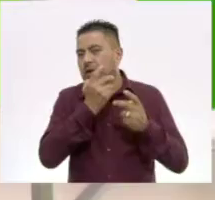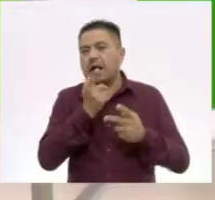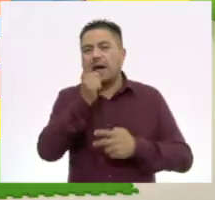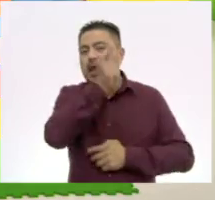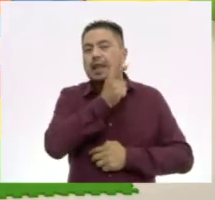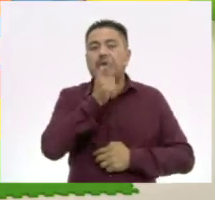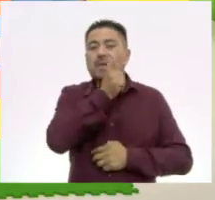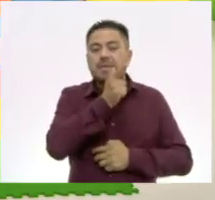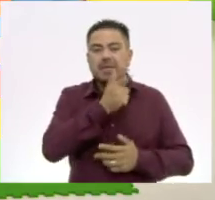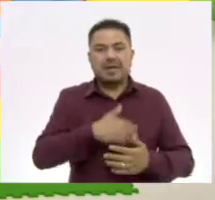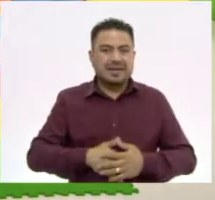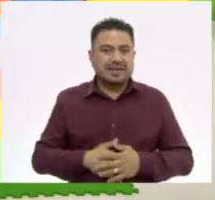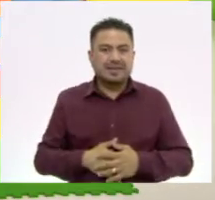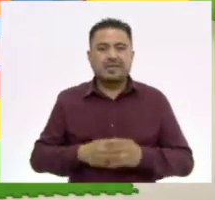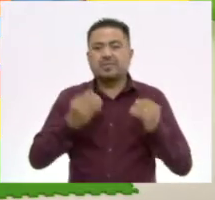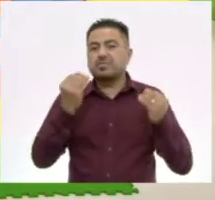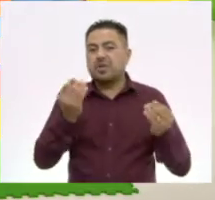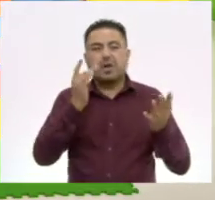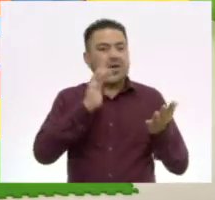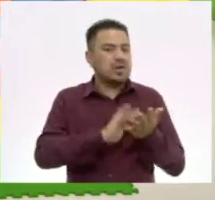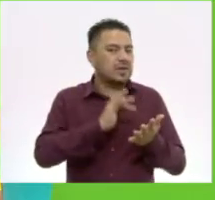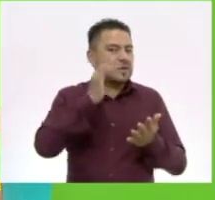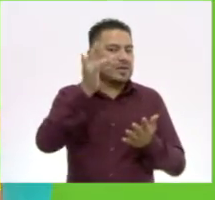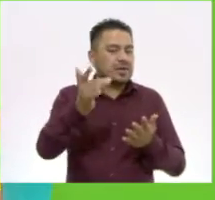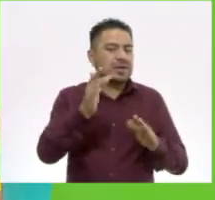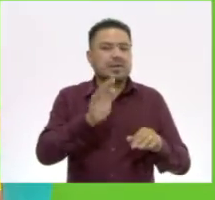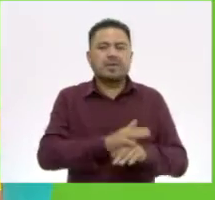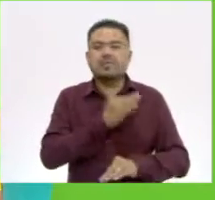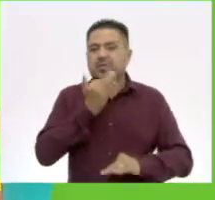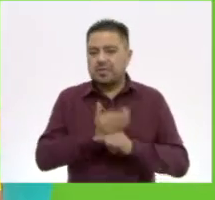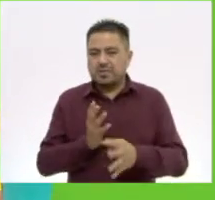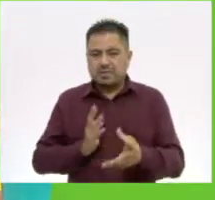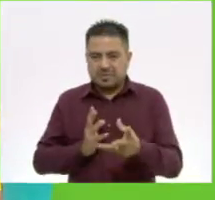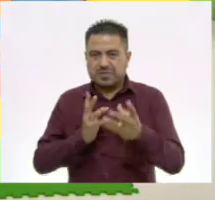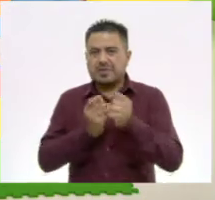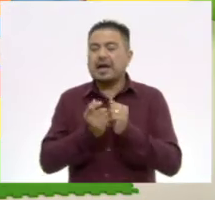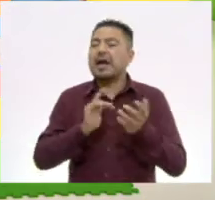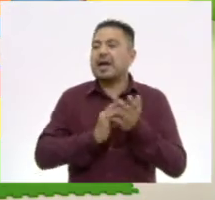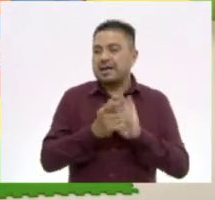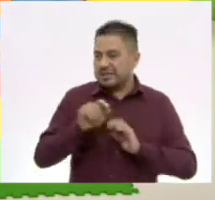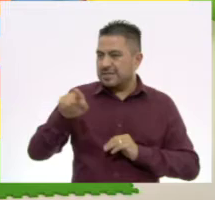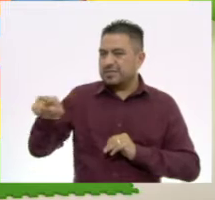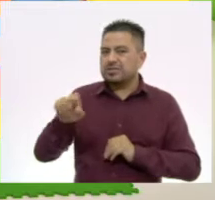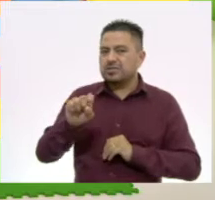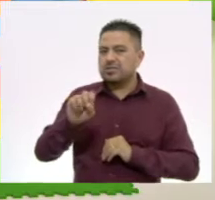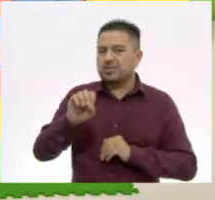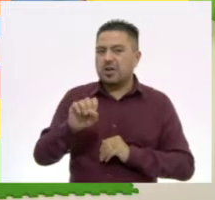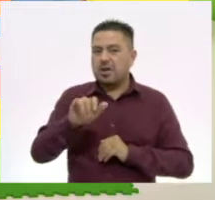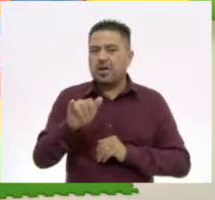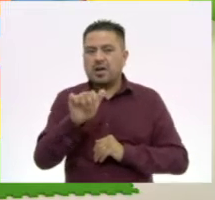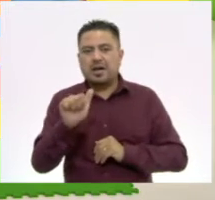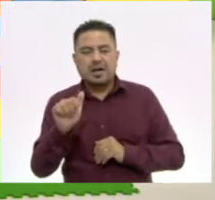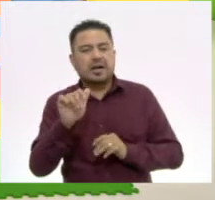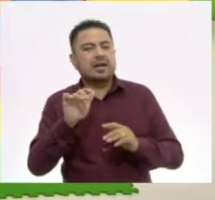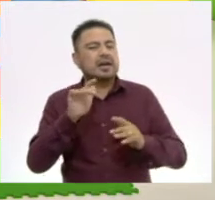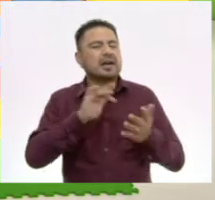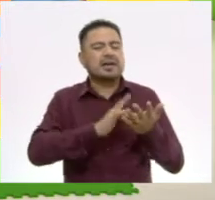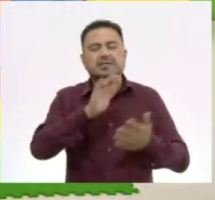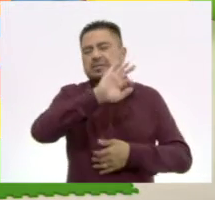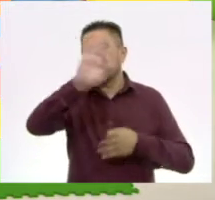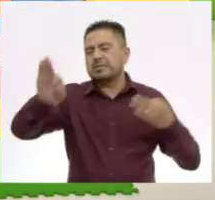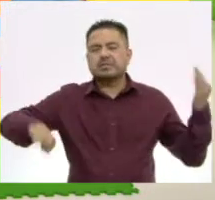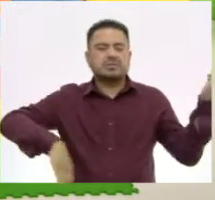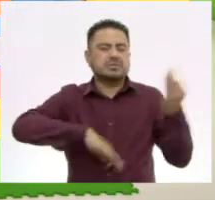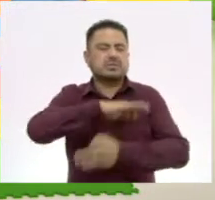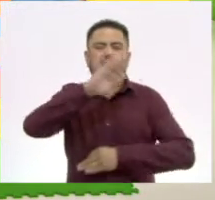materna muchas gracias carla por haber estado con nosotros y hasta tres hojas y sobre todo gracias a todas las